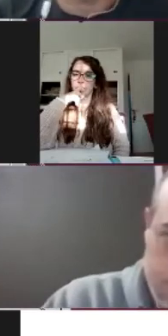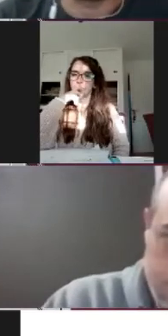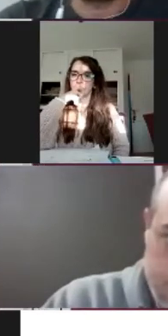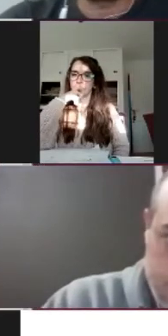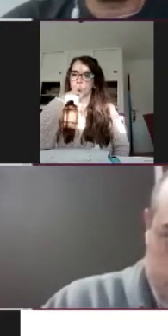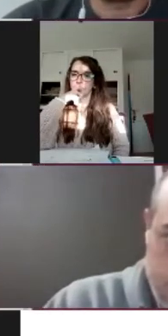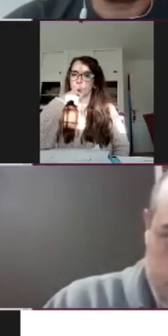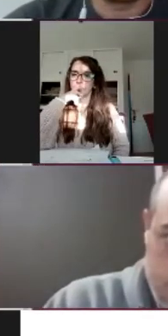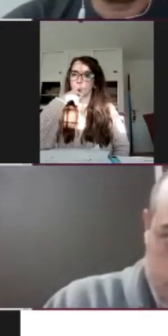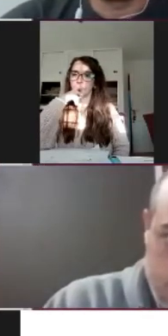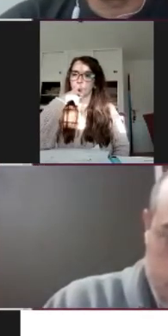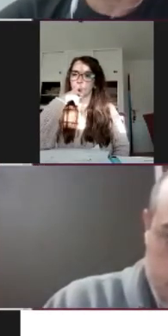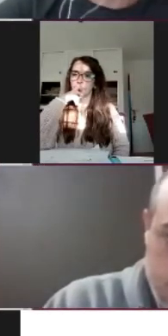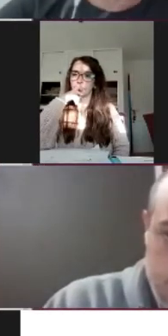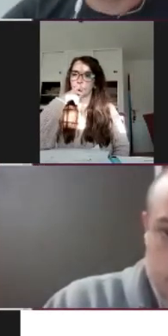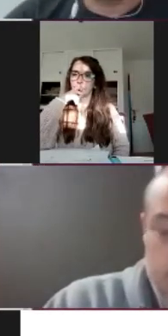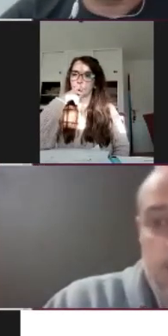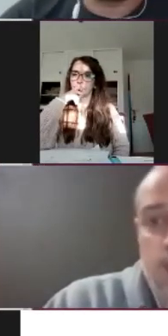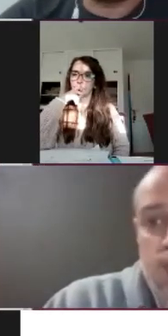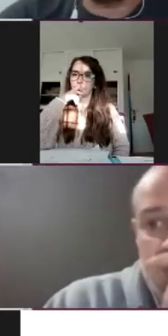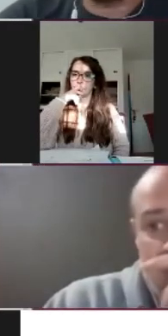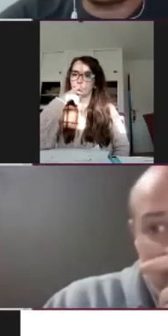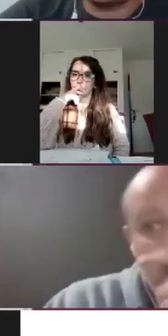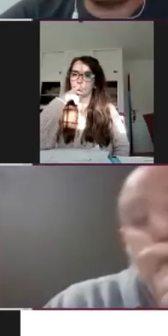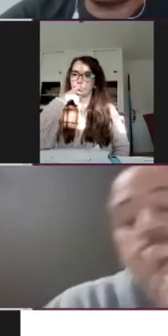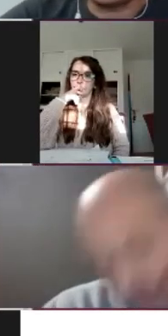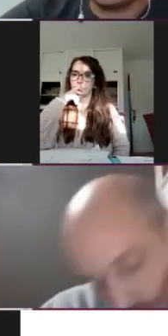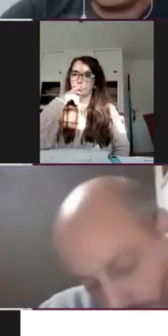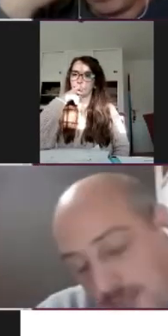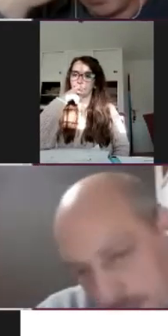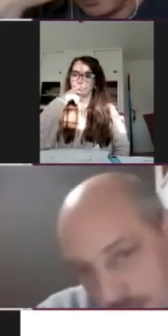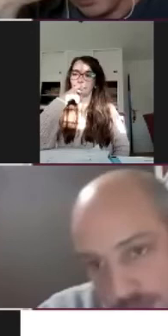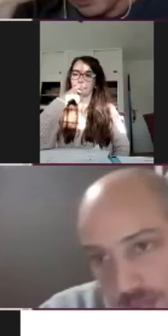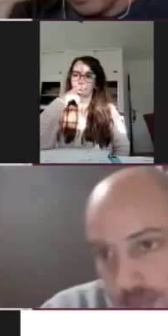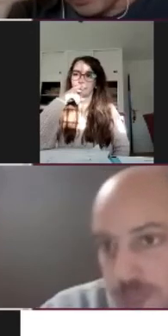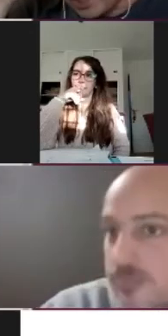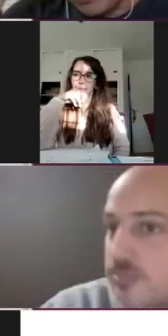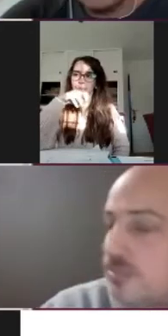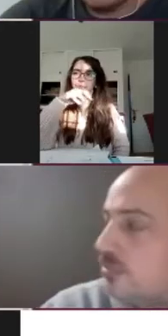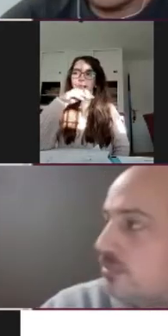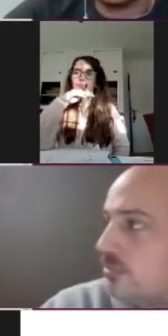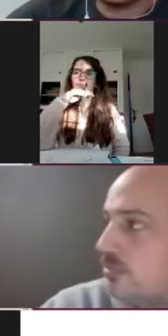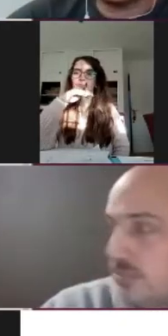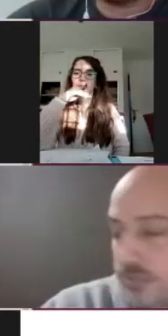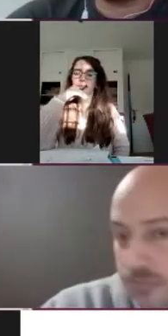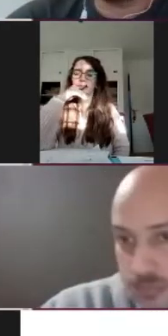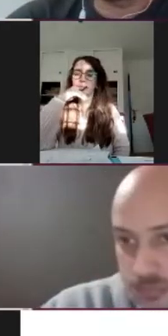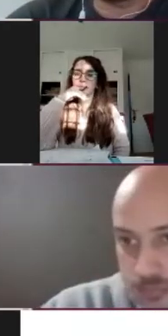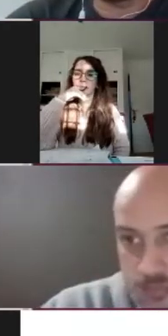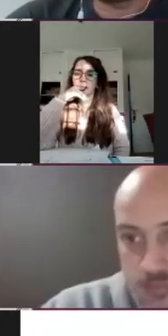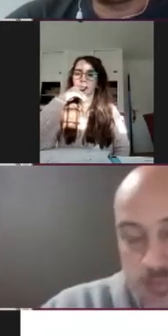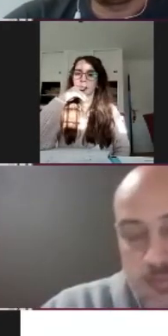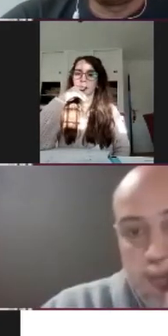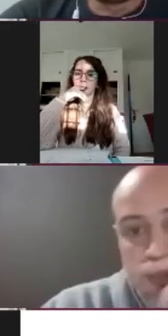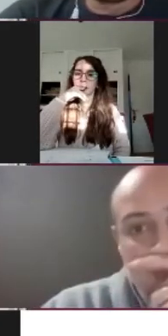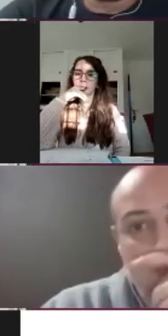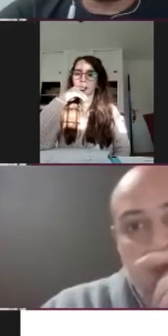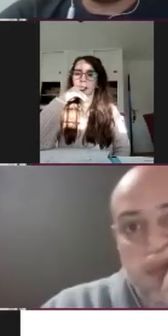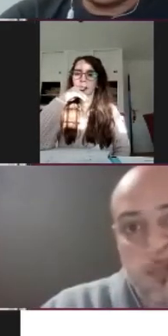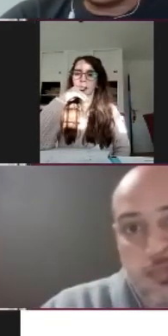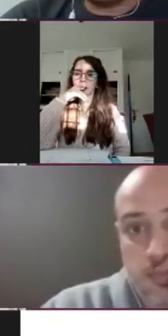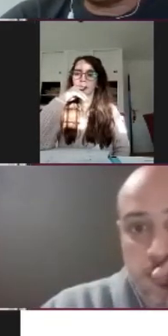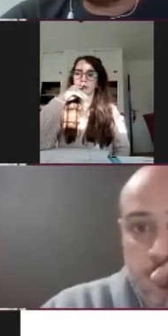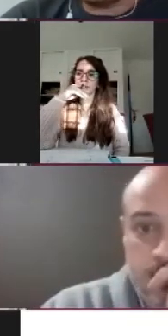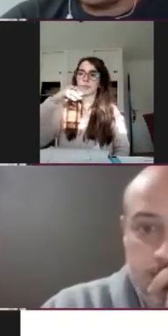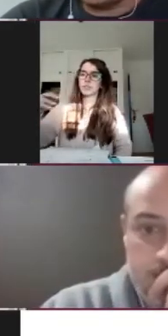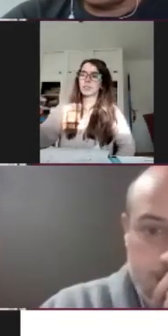puso el 70. el mismo programa te lo dice, Exacto, por creo. eso debe ser que le puso 70 ella. Bueno, Está bien, ahora dale, para hacer dale. el reajuste, te